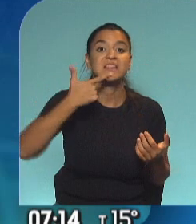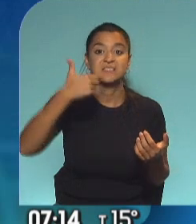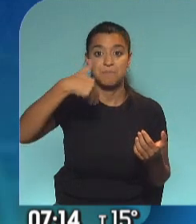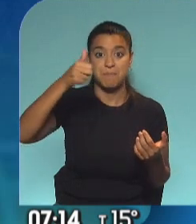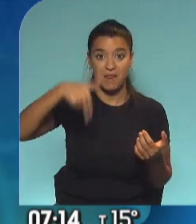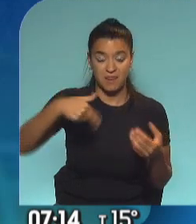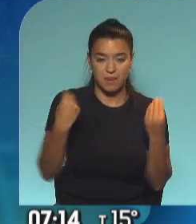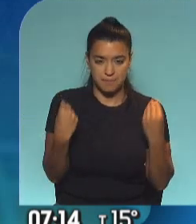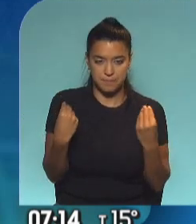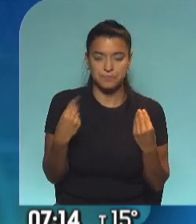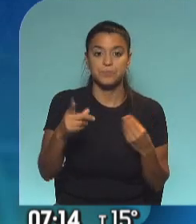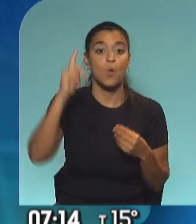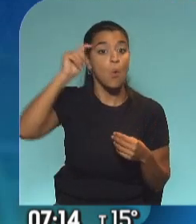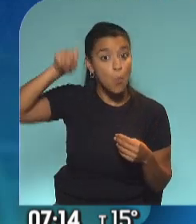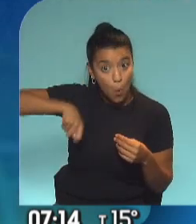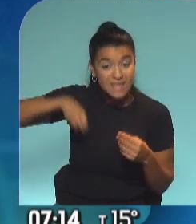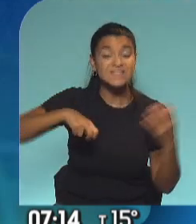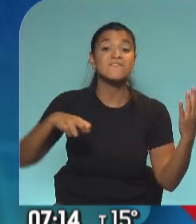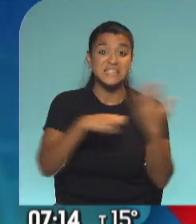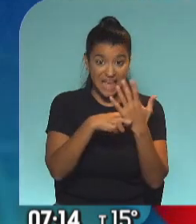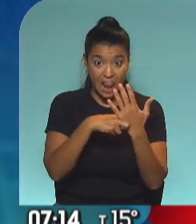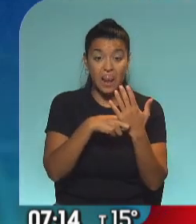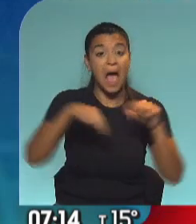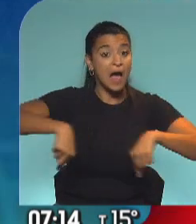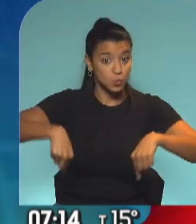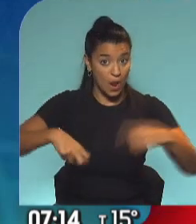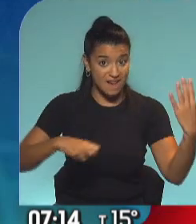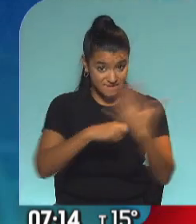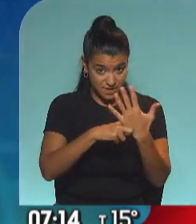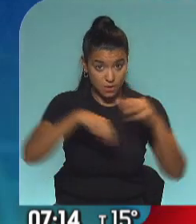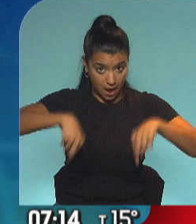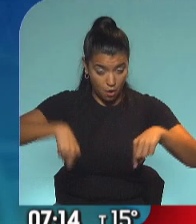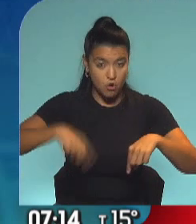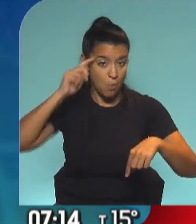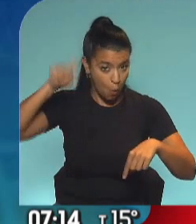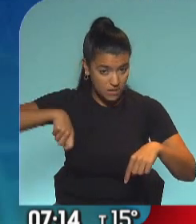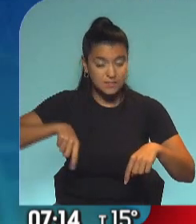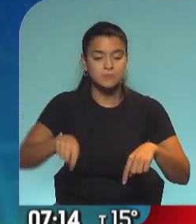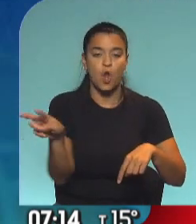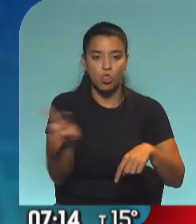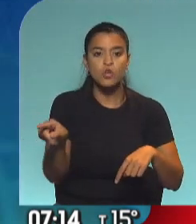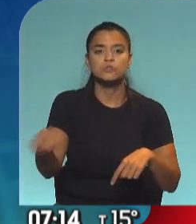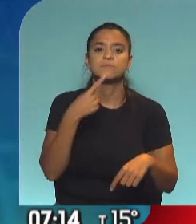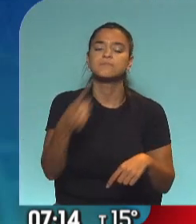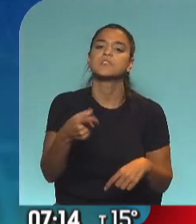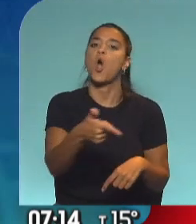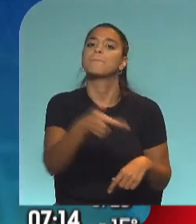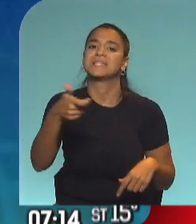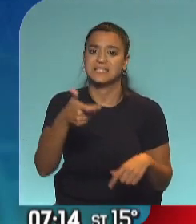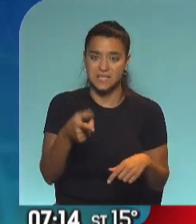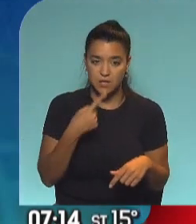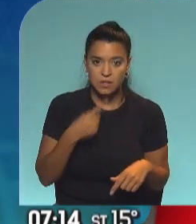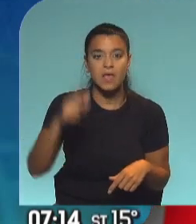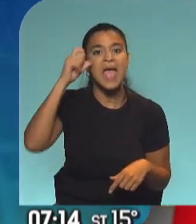que el juez y el fiscal, el actual juez y el actual fiscal, sostienen que fue un homicidio. Estamos hablando de